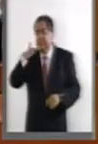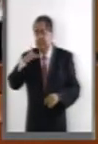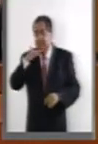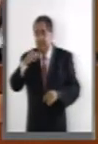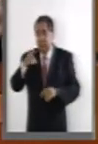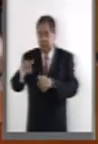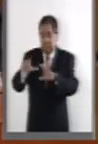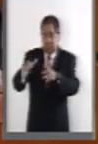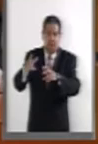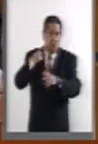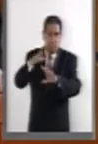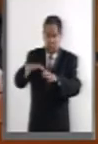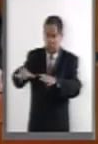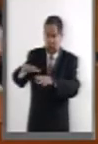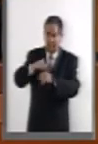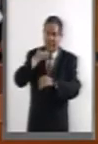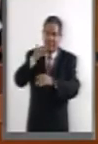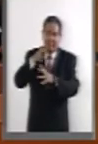generación de políticos,